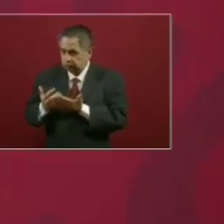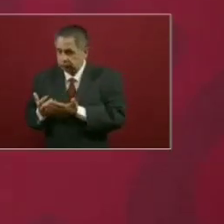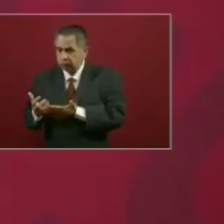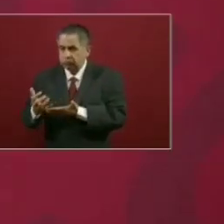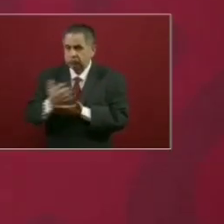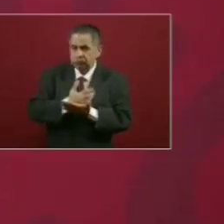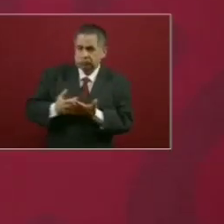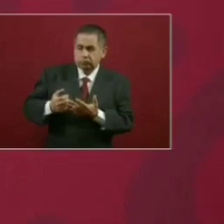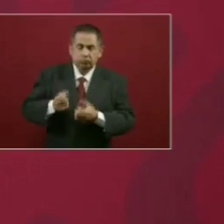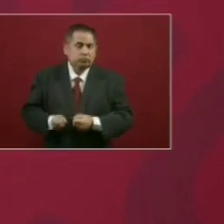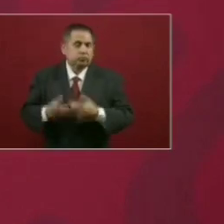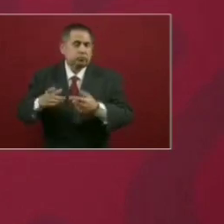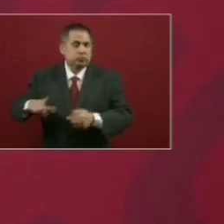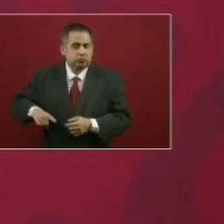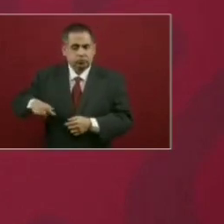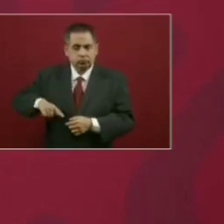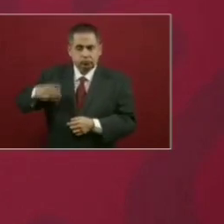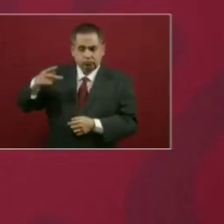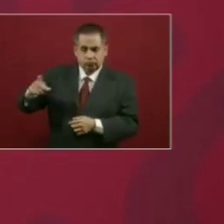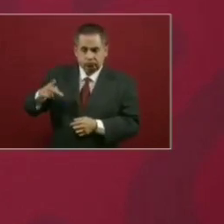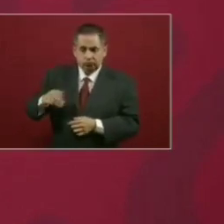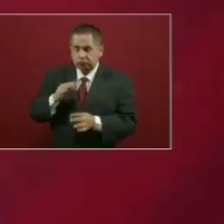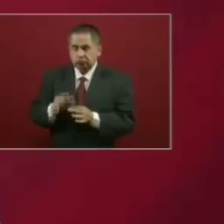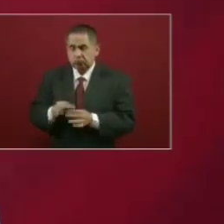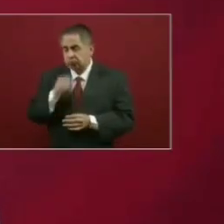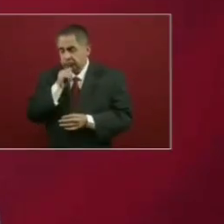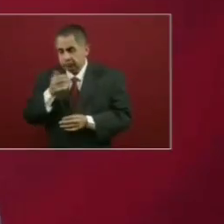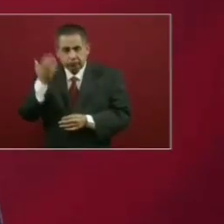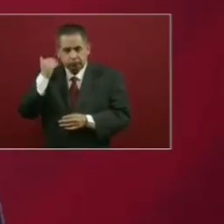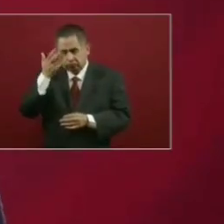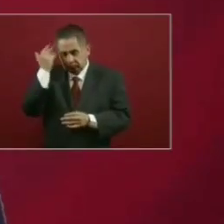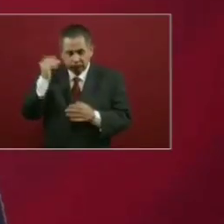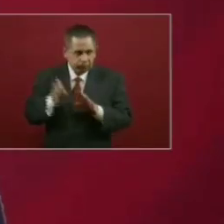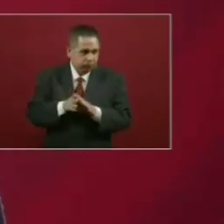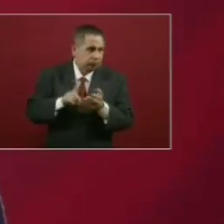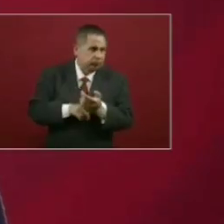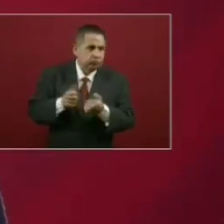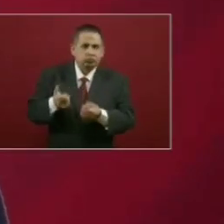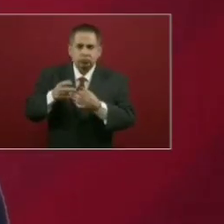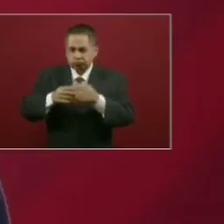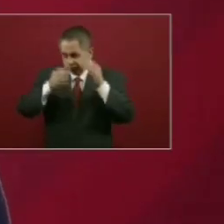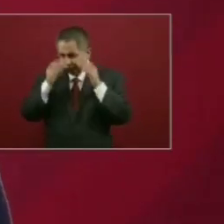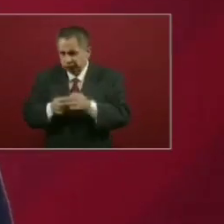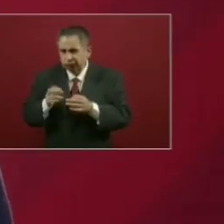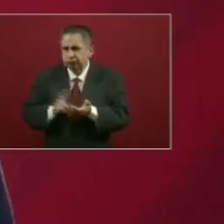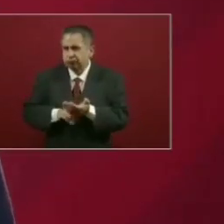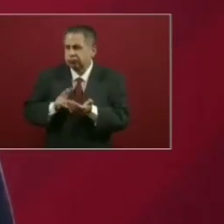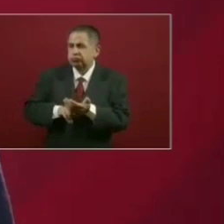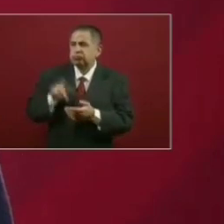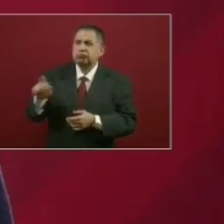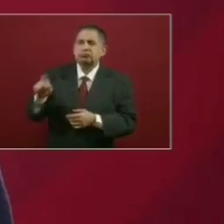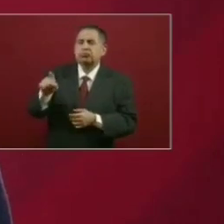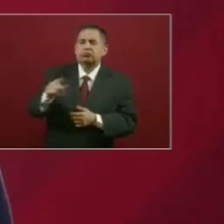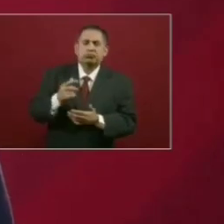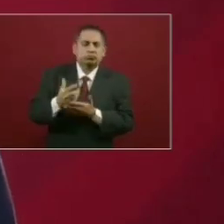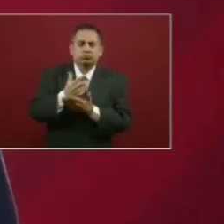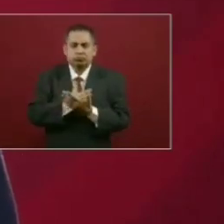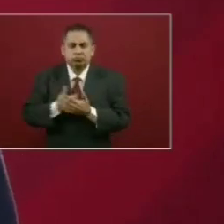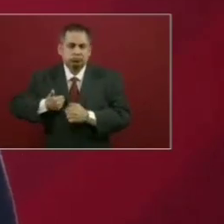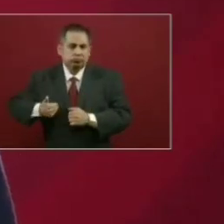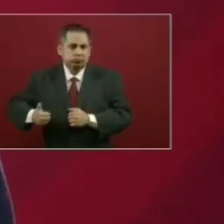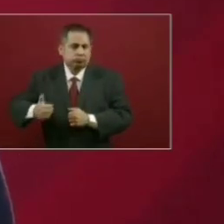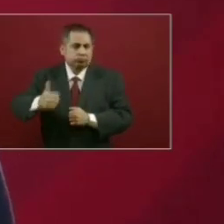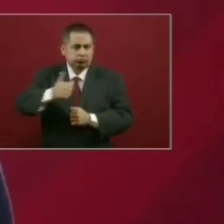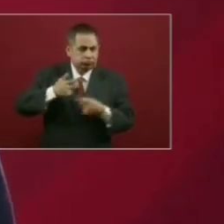del gobierno y no se podía saber a ciencia cierta cuánto ganaban